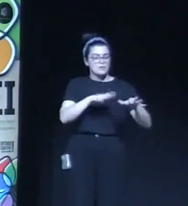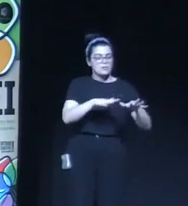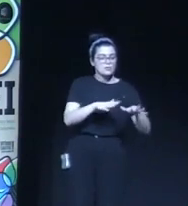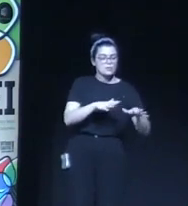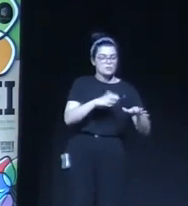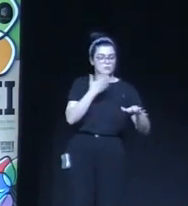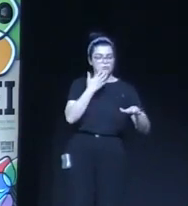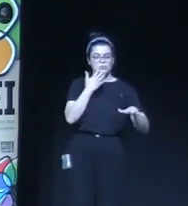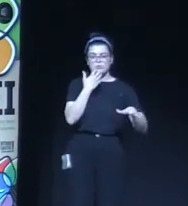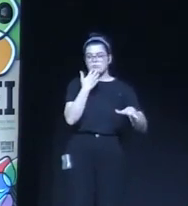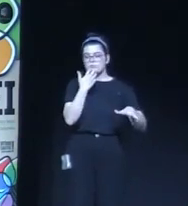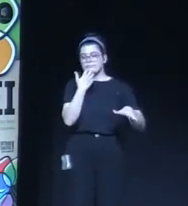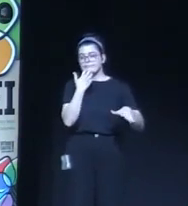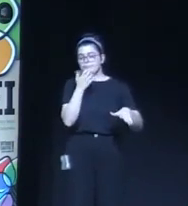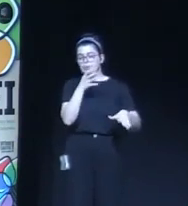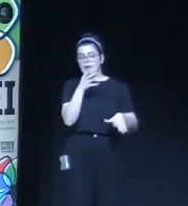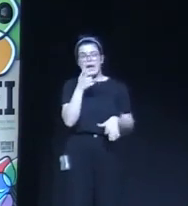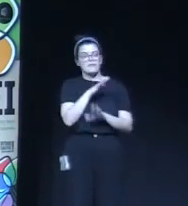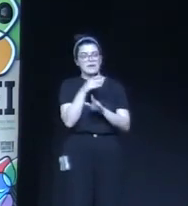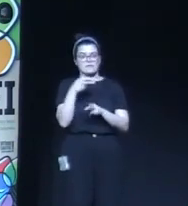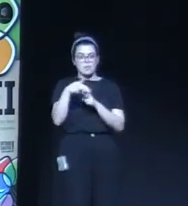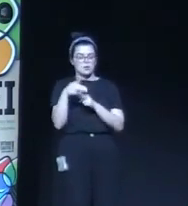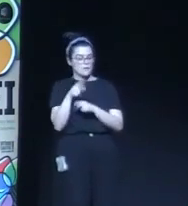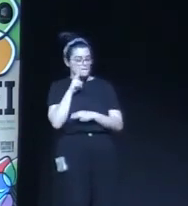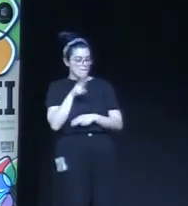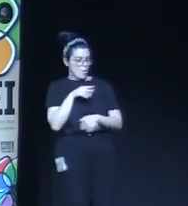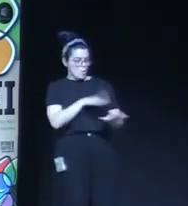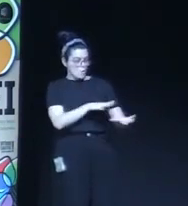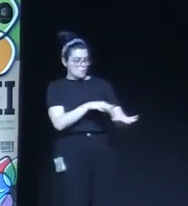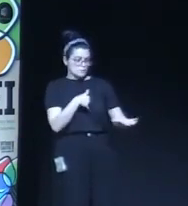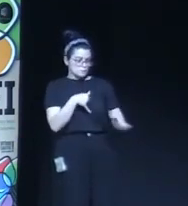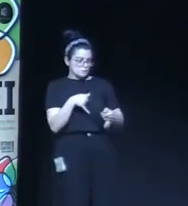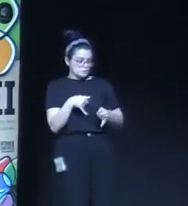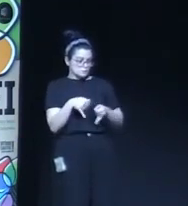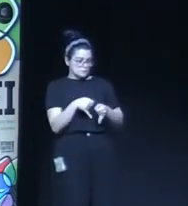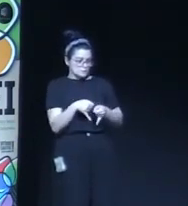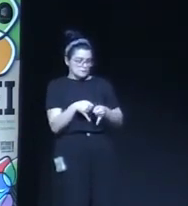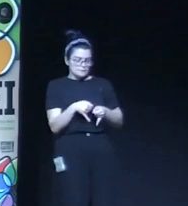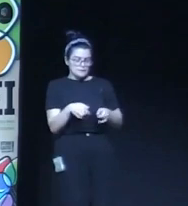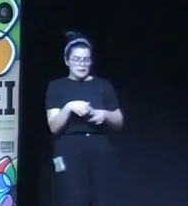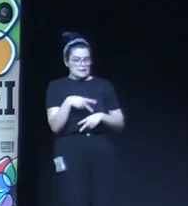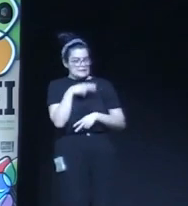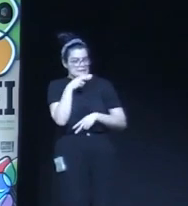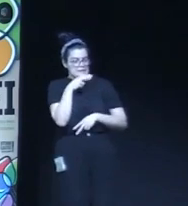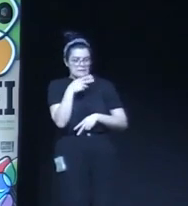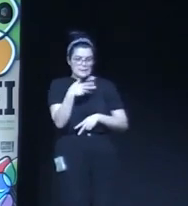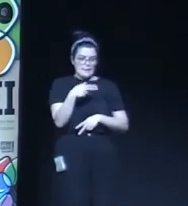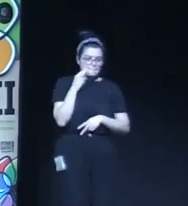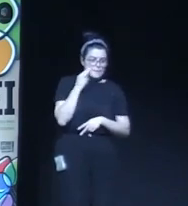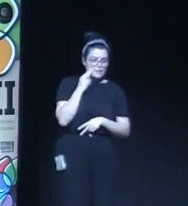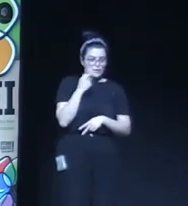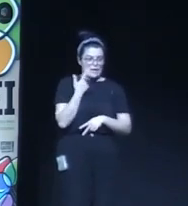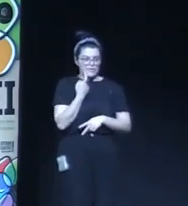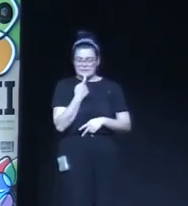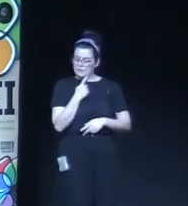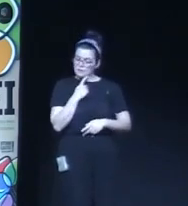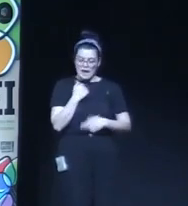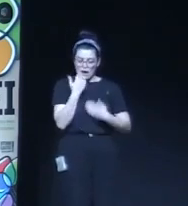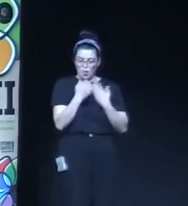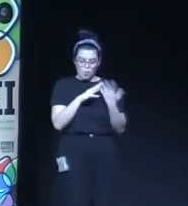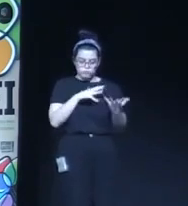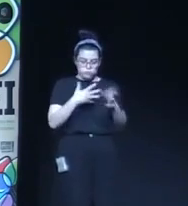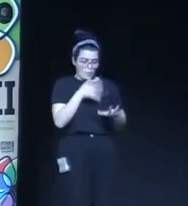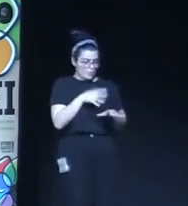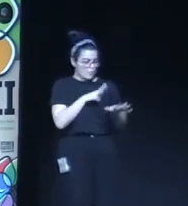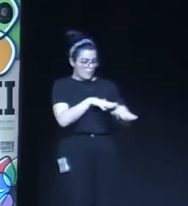a la calle que cuando un político ve eso, pues quieras que no, le tiemblan las piernas y tiene que tomar ciertas medidas porque es que ve tanta movilización